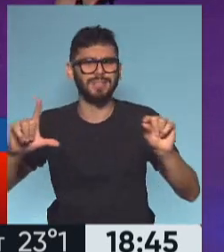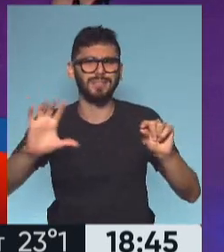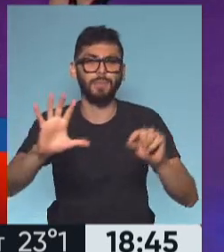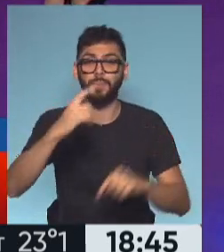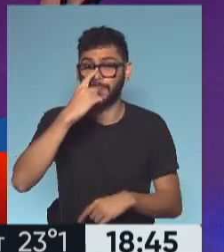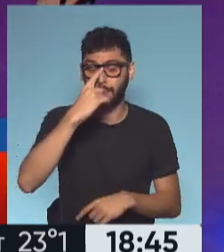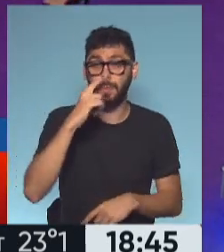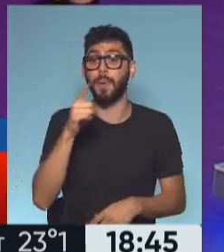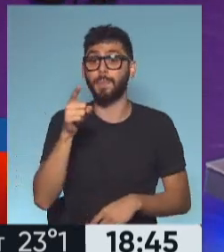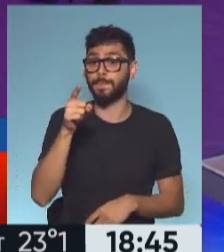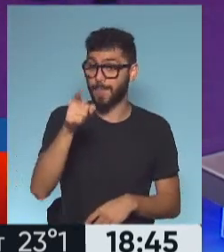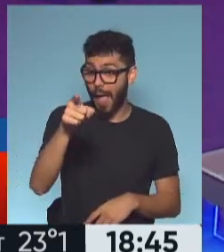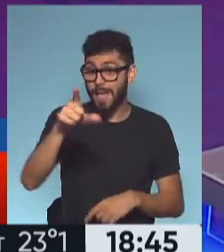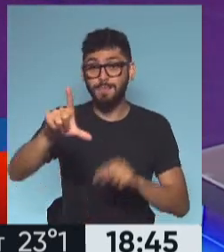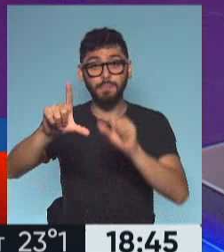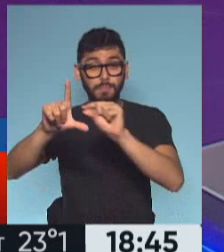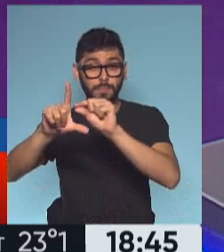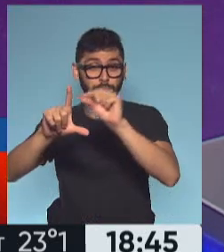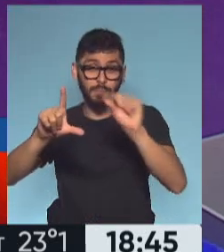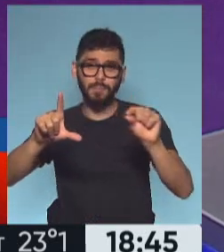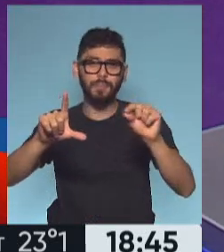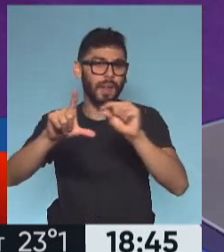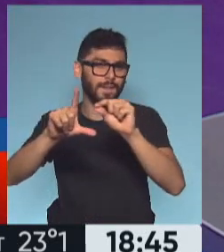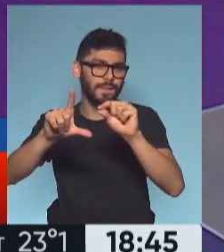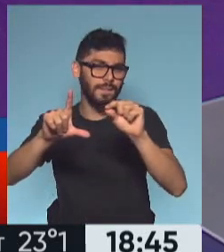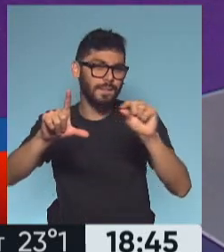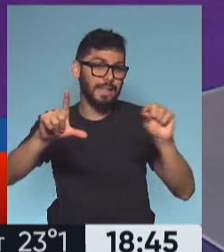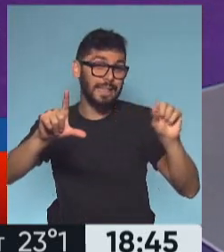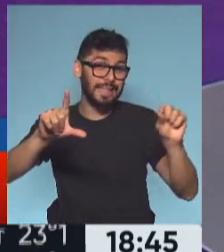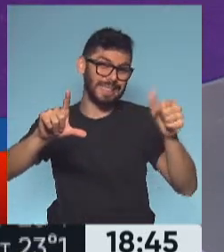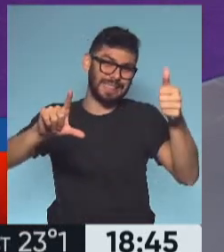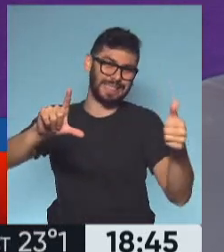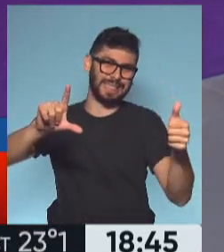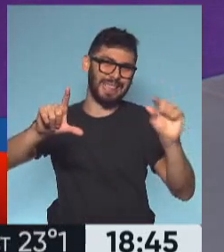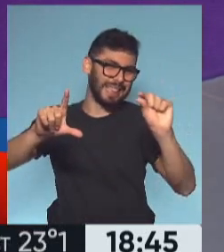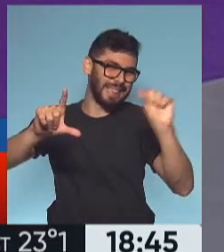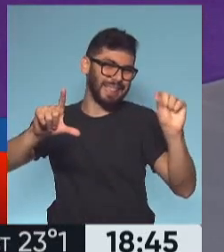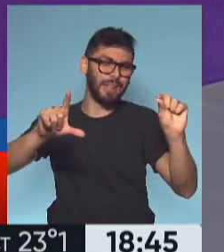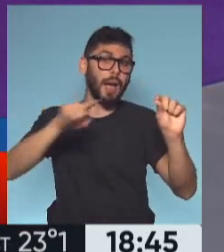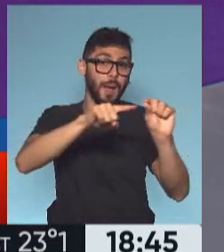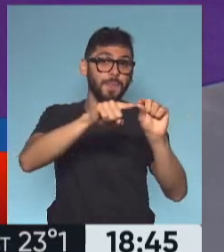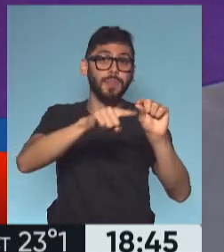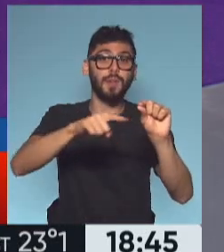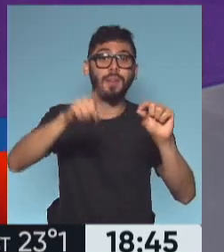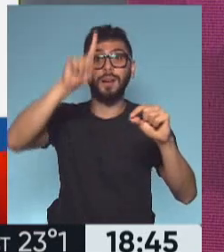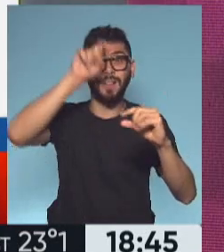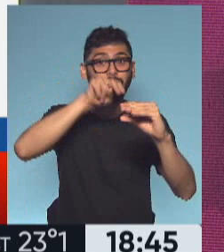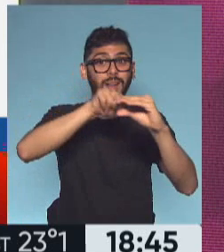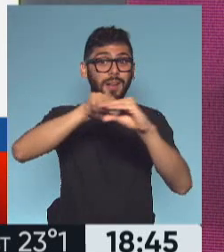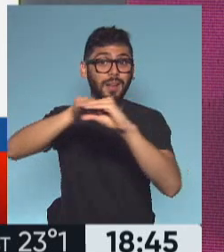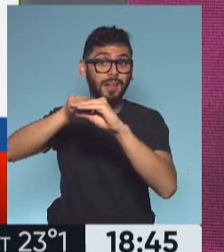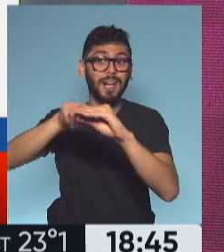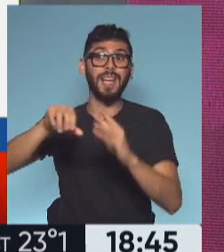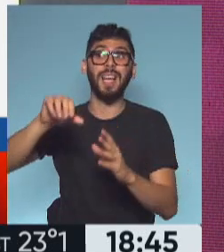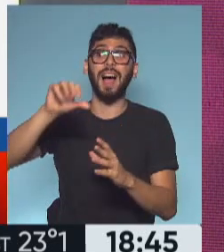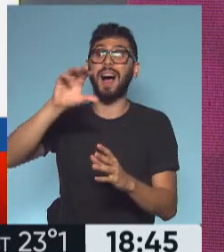tiene cerca suyo, ¿sí? Bien cerquita suyo, cómo han ascendido en los últimos días la ocupación de la cama de terapia intensiva en el